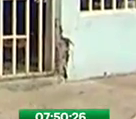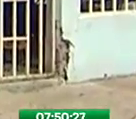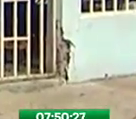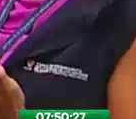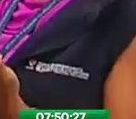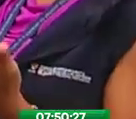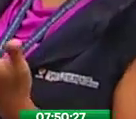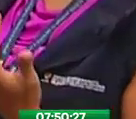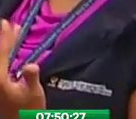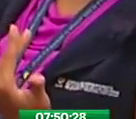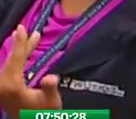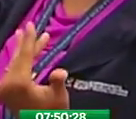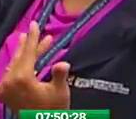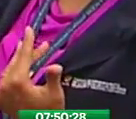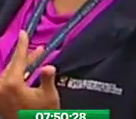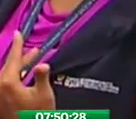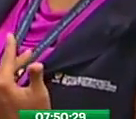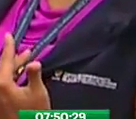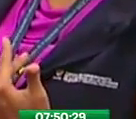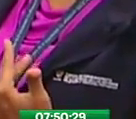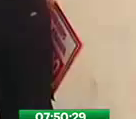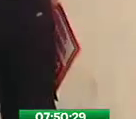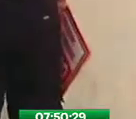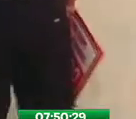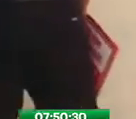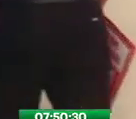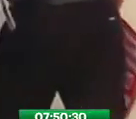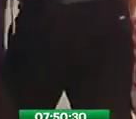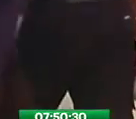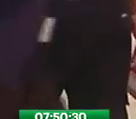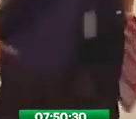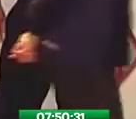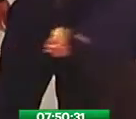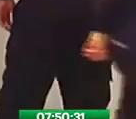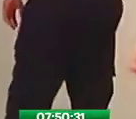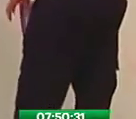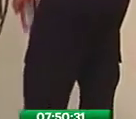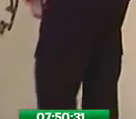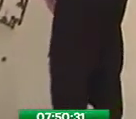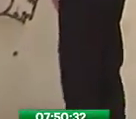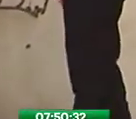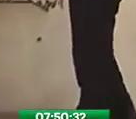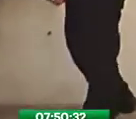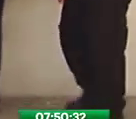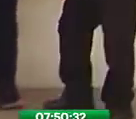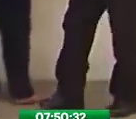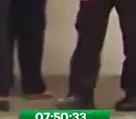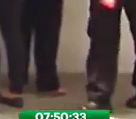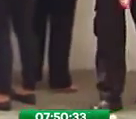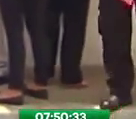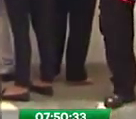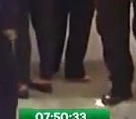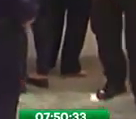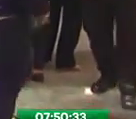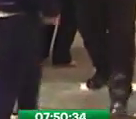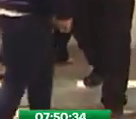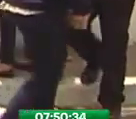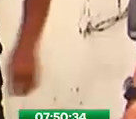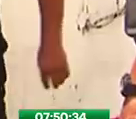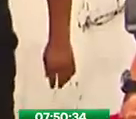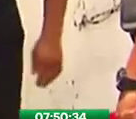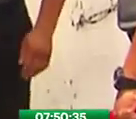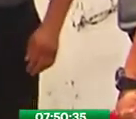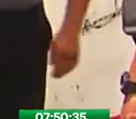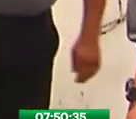más se los vio. La consigna de la ACES era levantar información fotográfica de cada espacio de esta casa, pero no